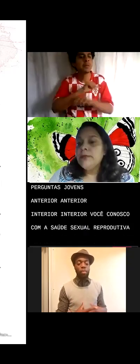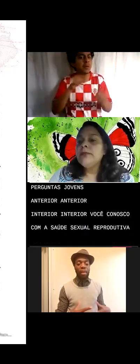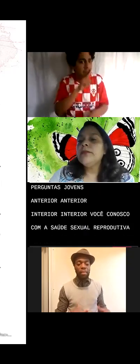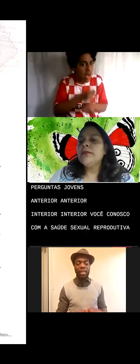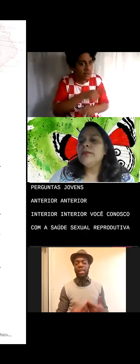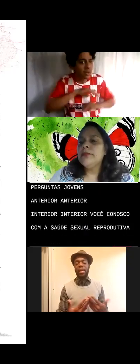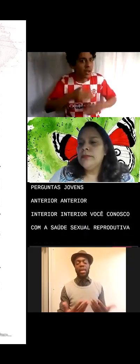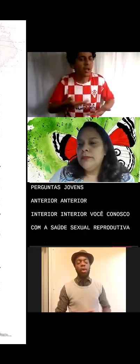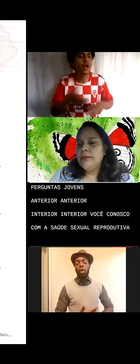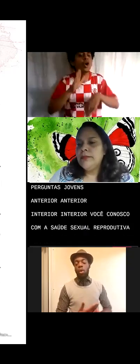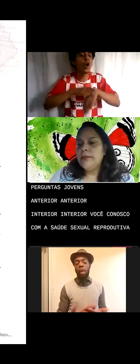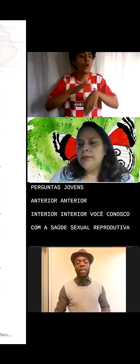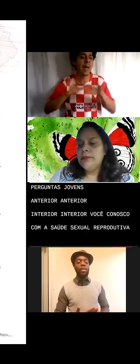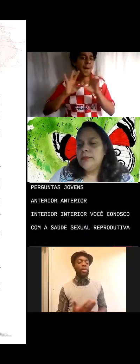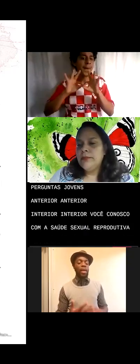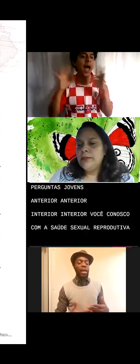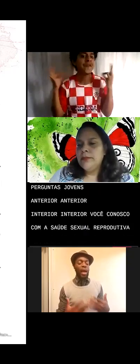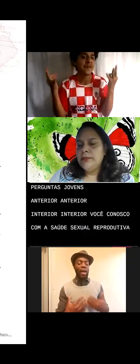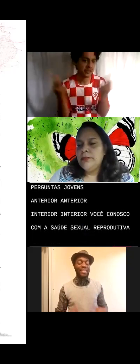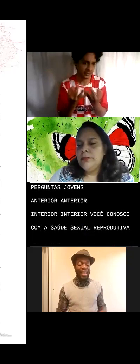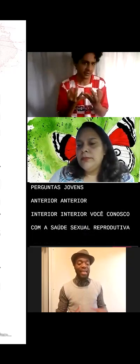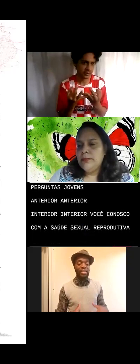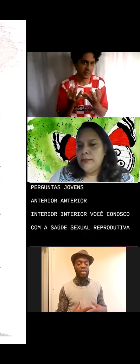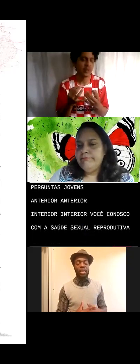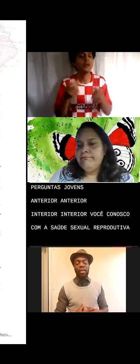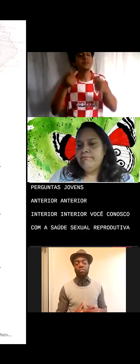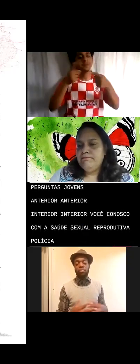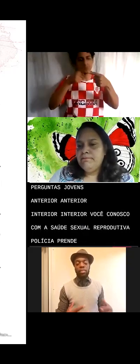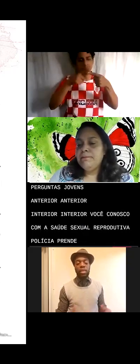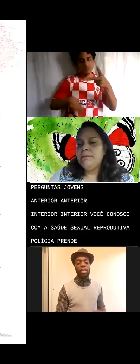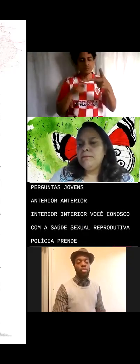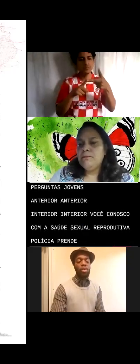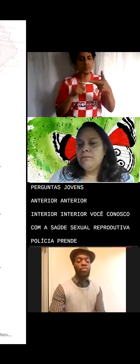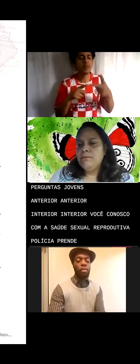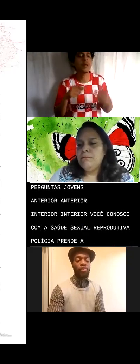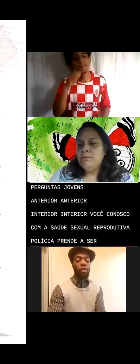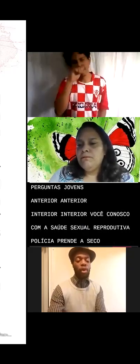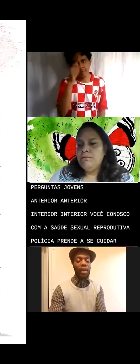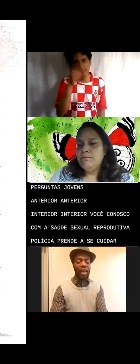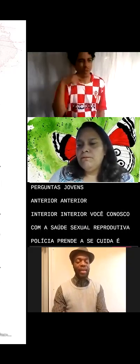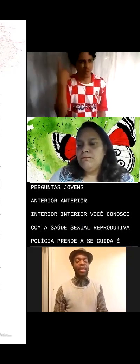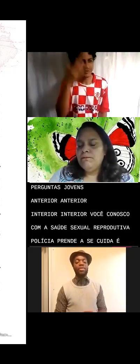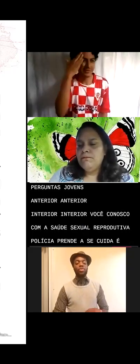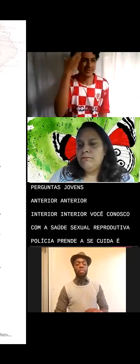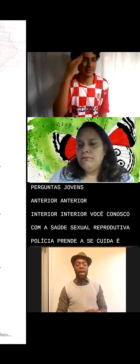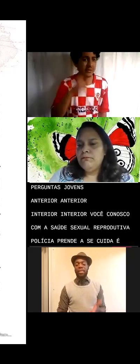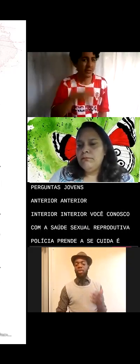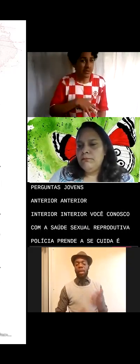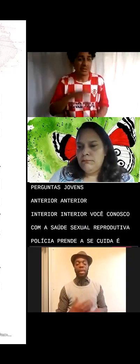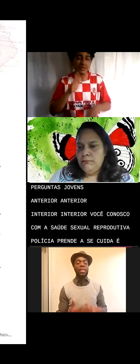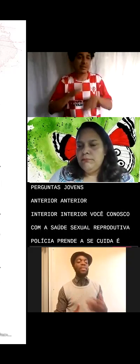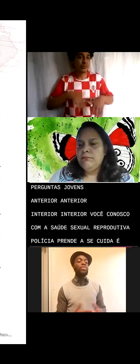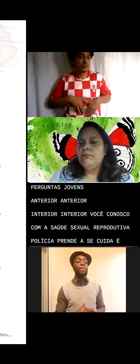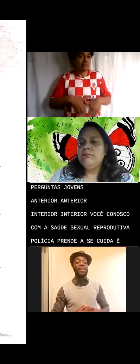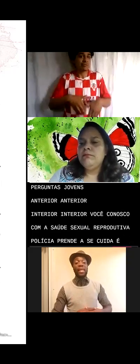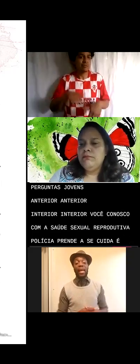quizás grupalmente o aprenden a asearse sin ninguna información clara de sus padres.